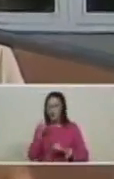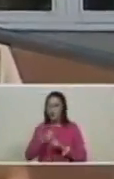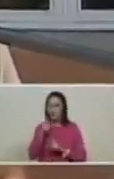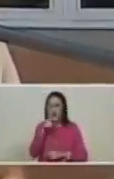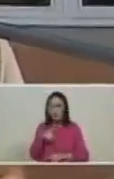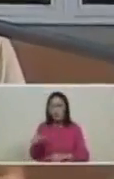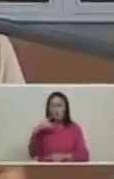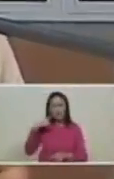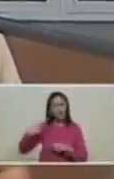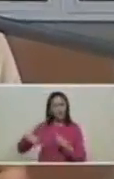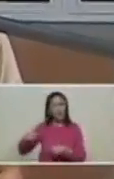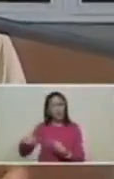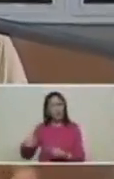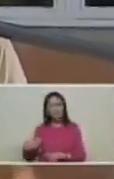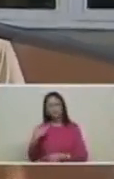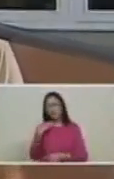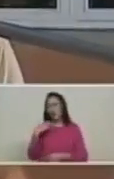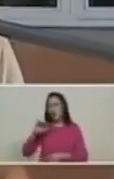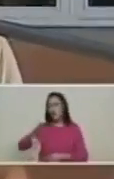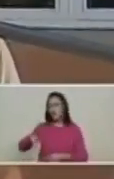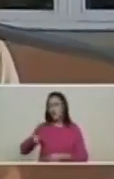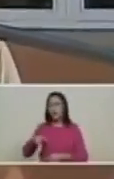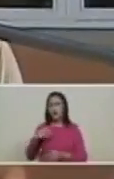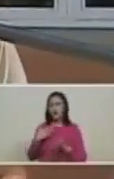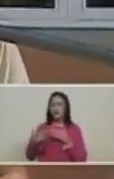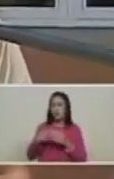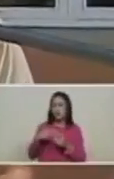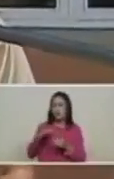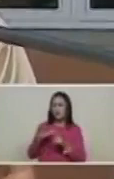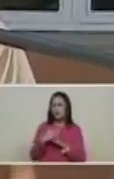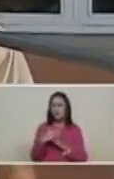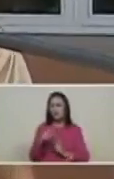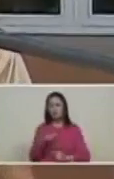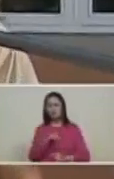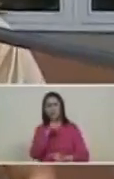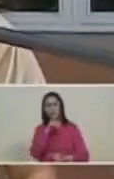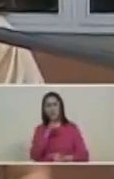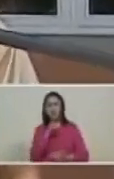a día, que nunca le falla, que a pesar de las adversidades